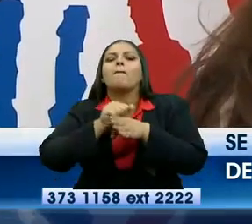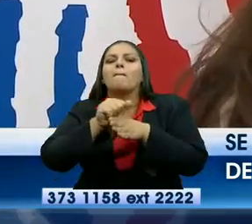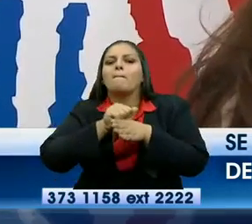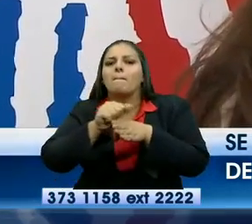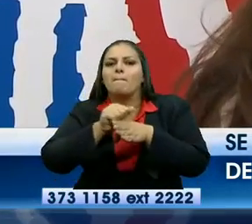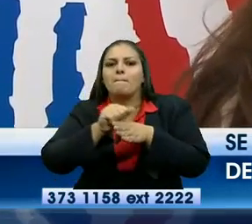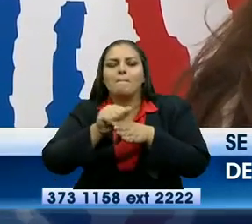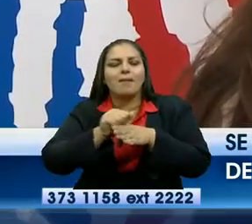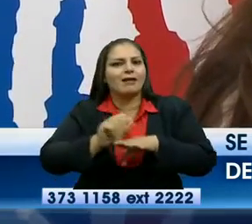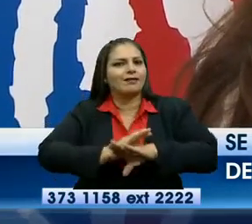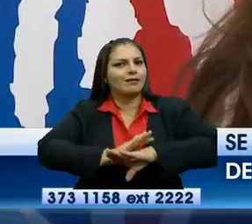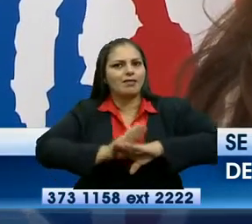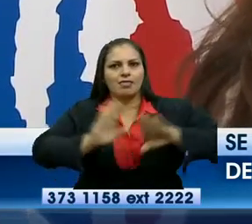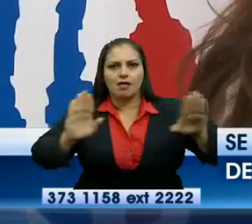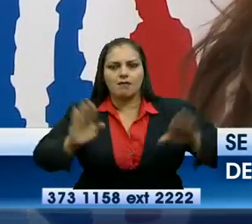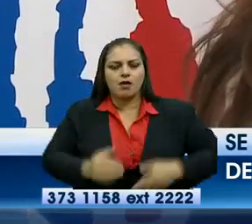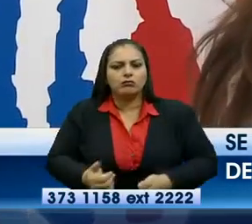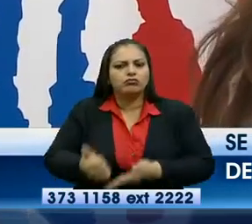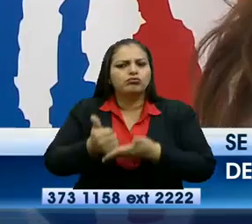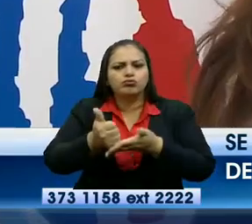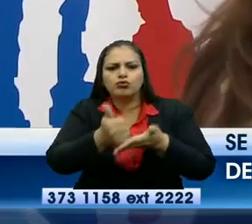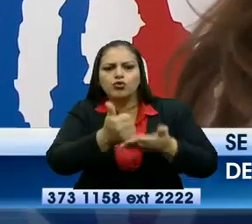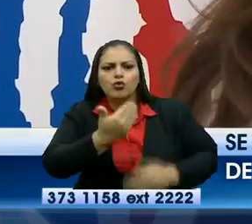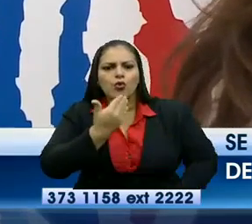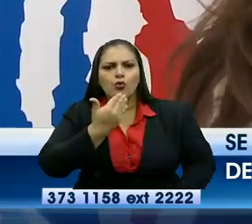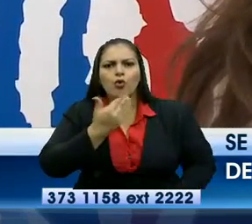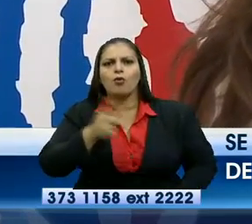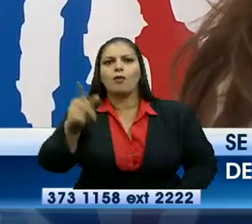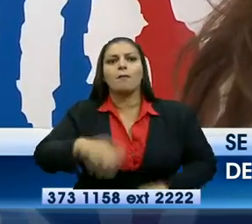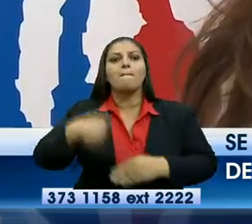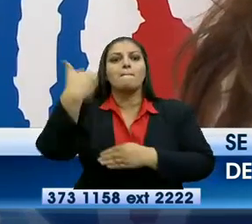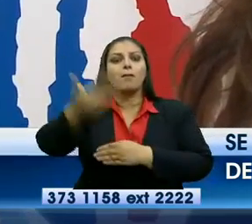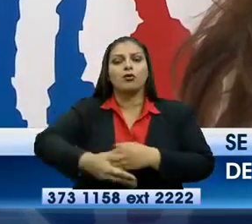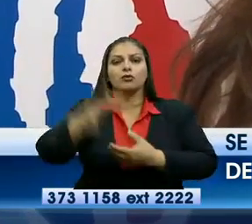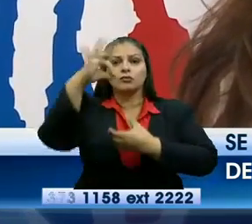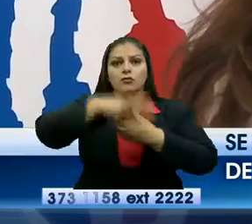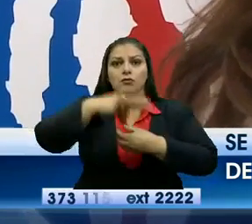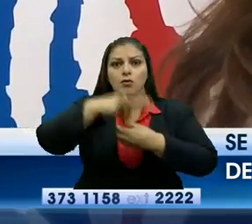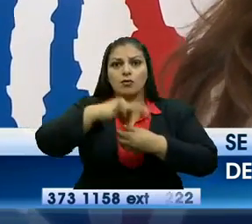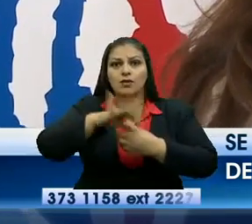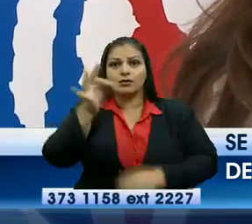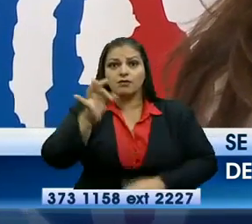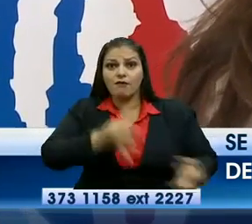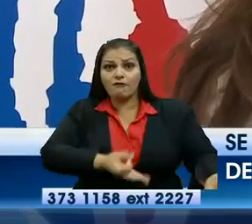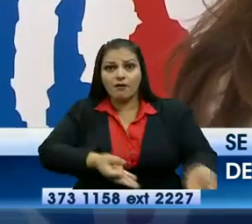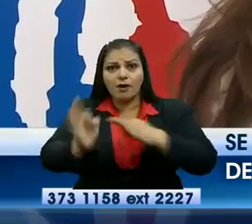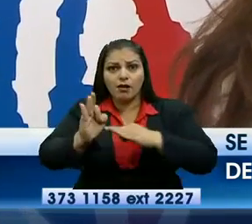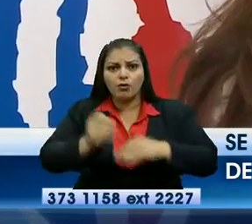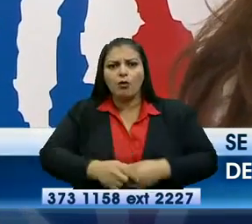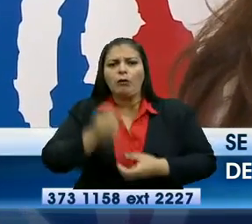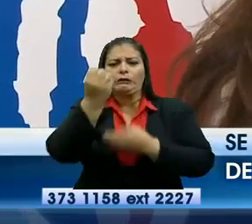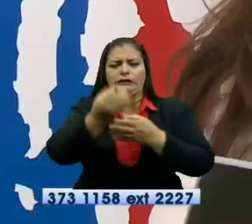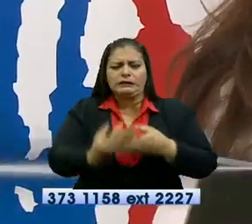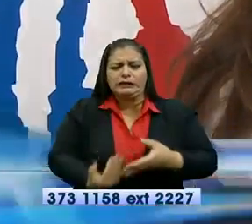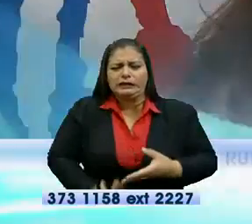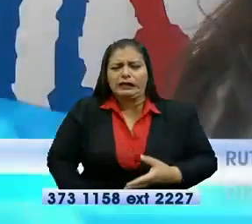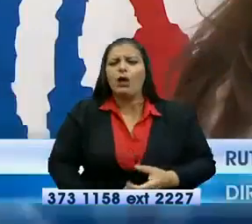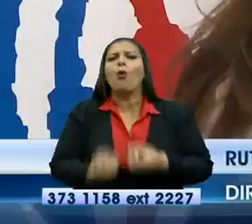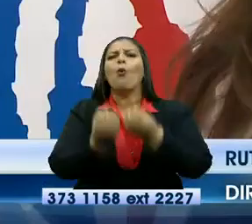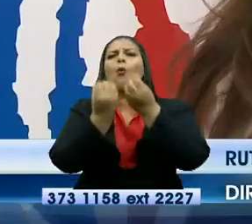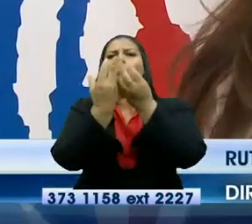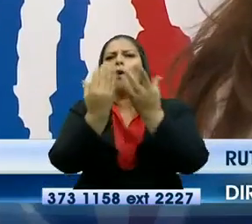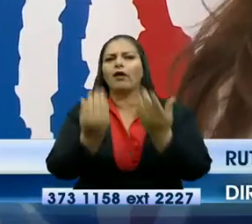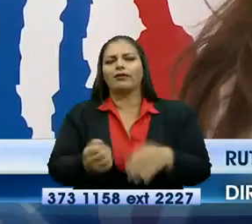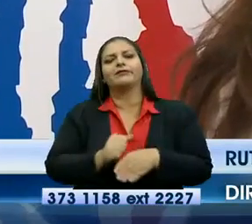Es simplemente una ayuda y un aporte de Participación Ciudadana de la sociedad civil en un hecho como este. El